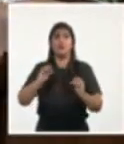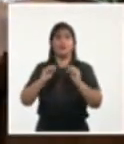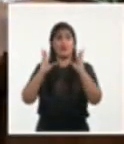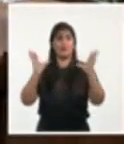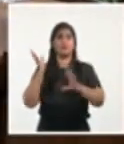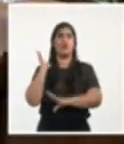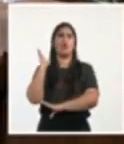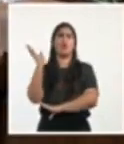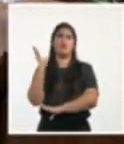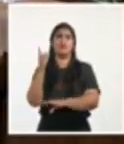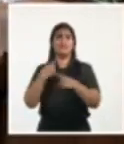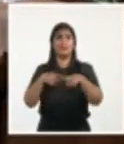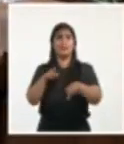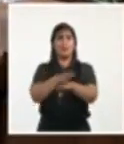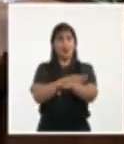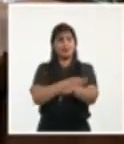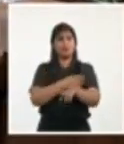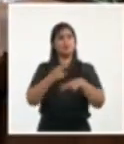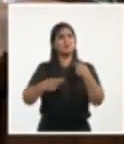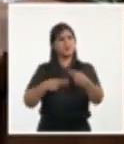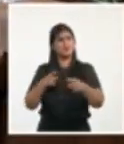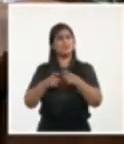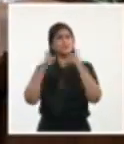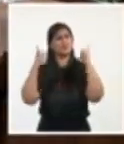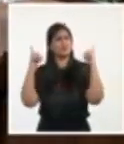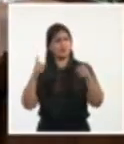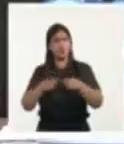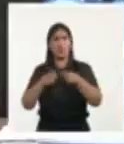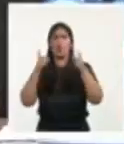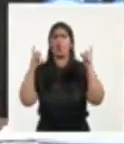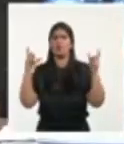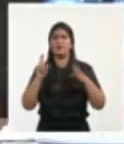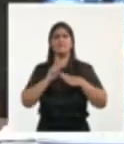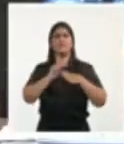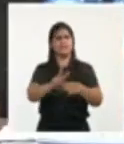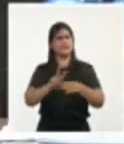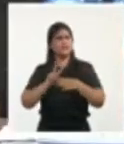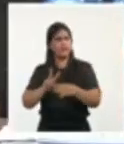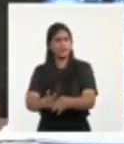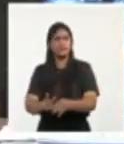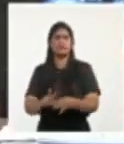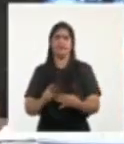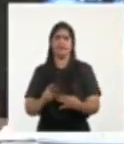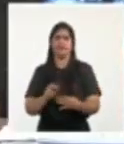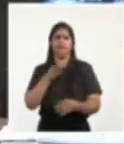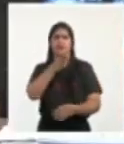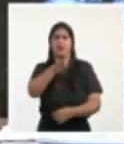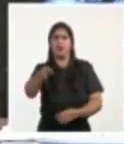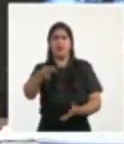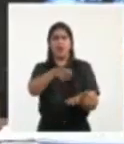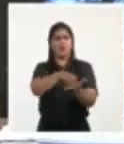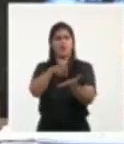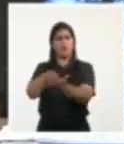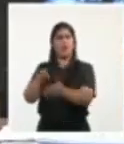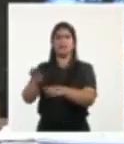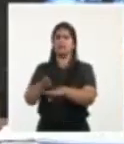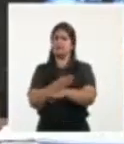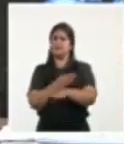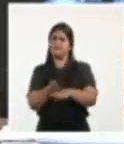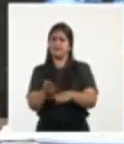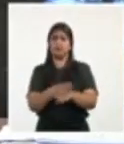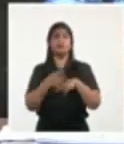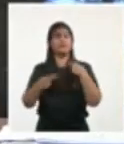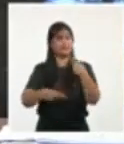también a las estadísticas del Ministerio de Salud, los PCR, los test realizados, la inspección sanitaria, la vigilancia en el hogar. O sea, hay